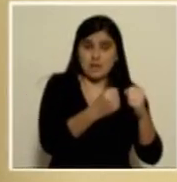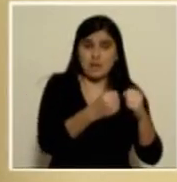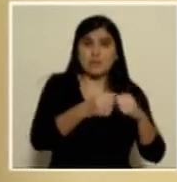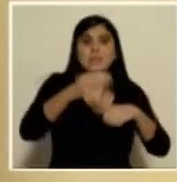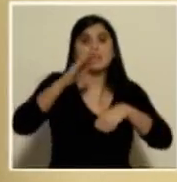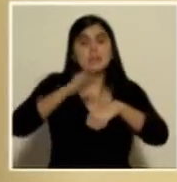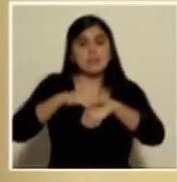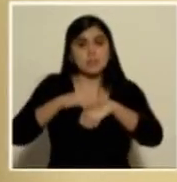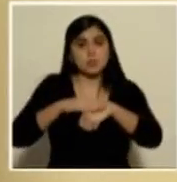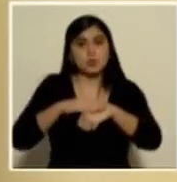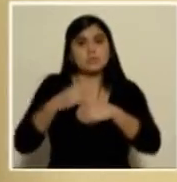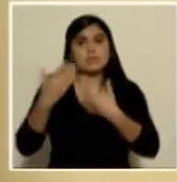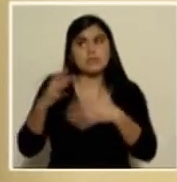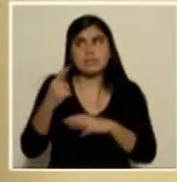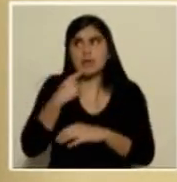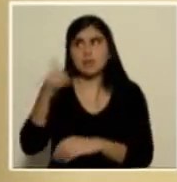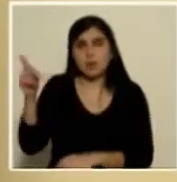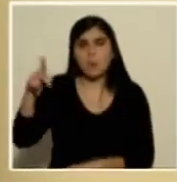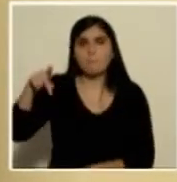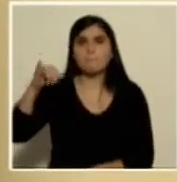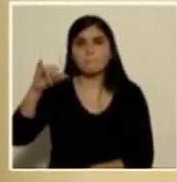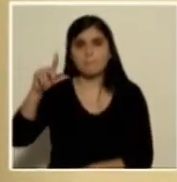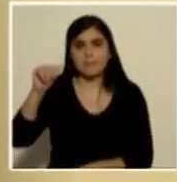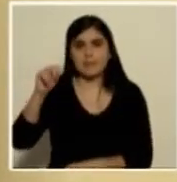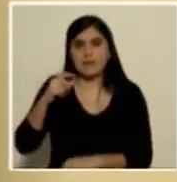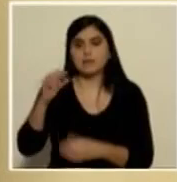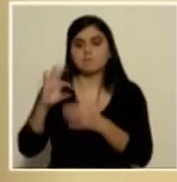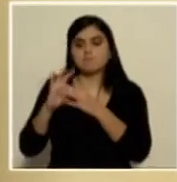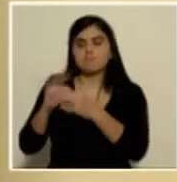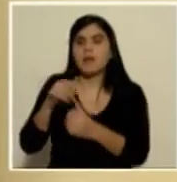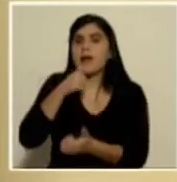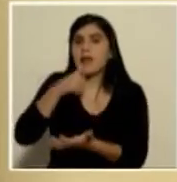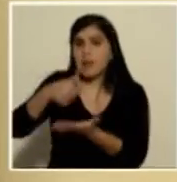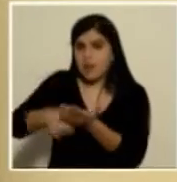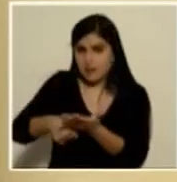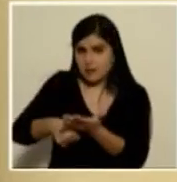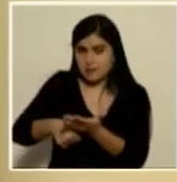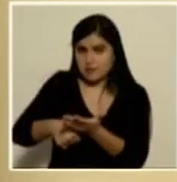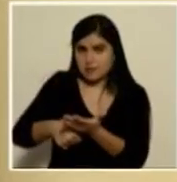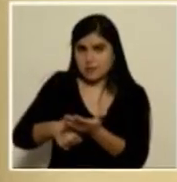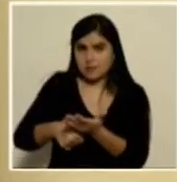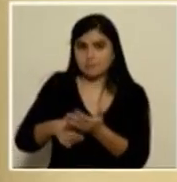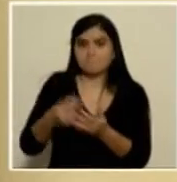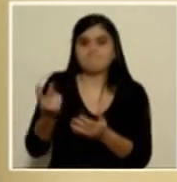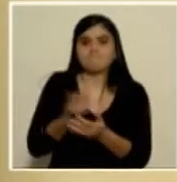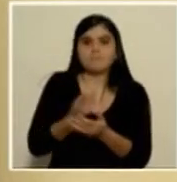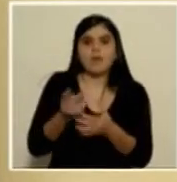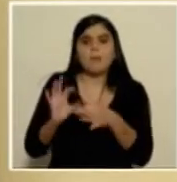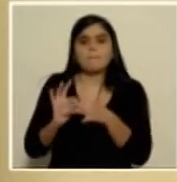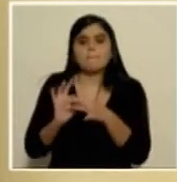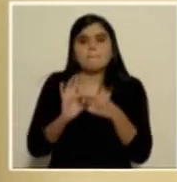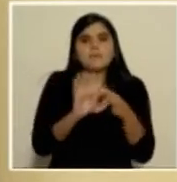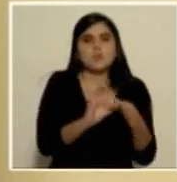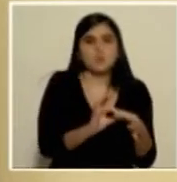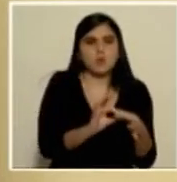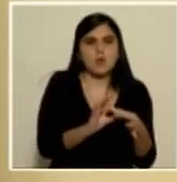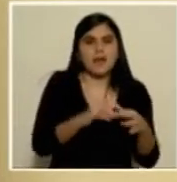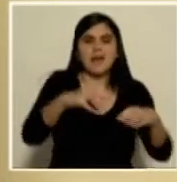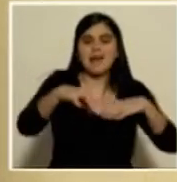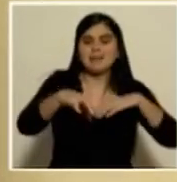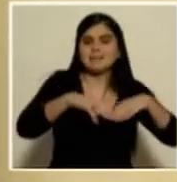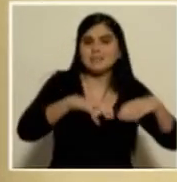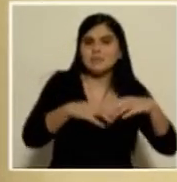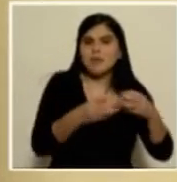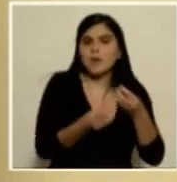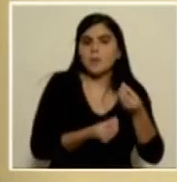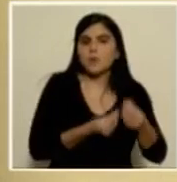doña Pilar ha mencionado y que ha ampliado sobre la carta, como el transporte público, están vinculados a eso. Las actividades productivas